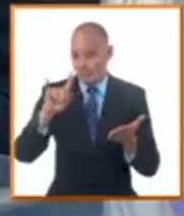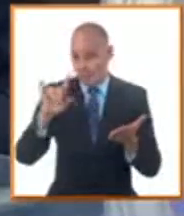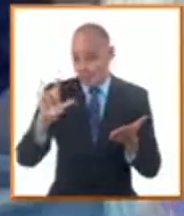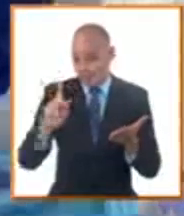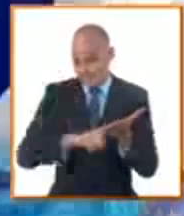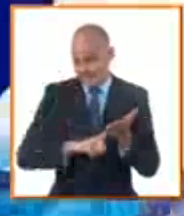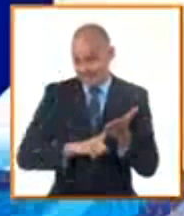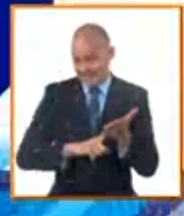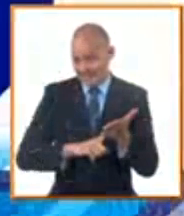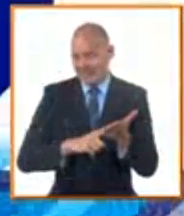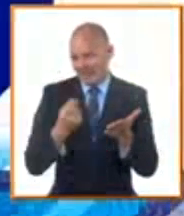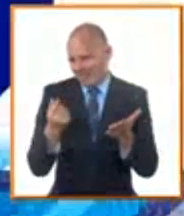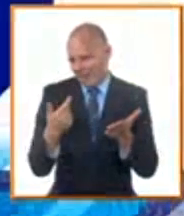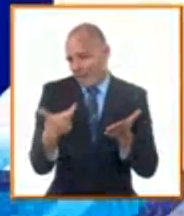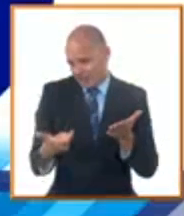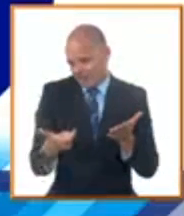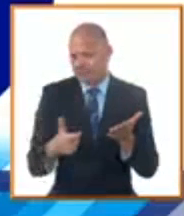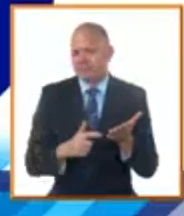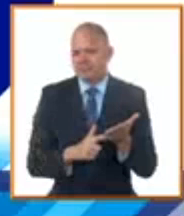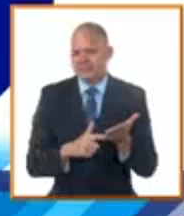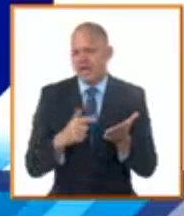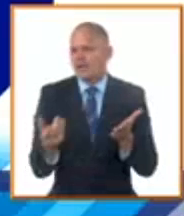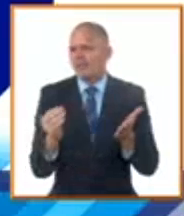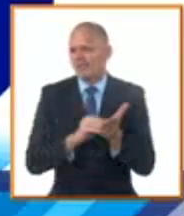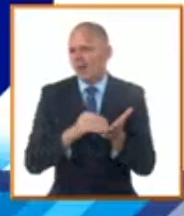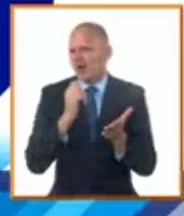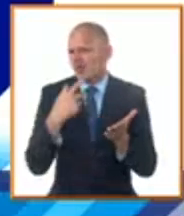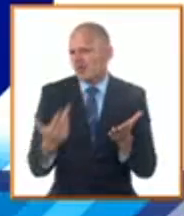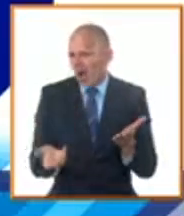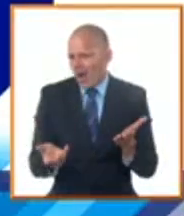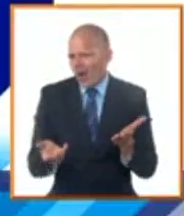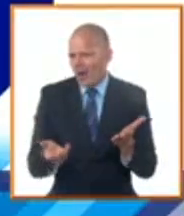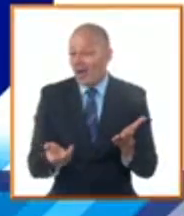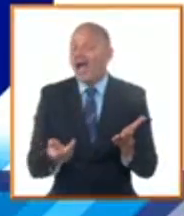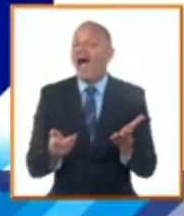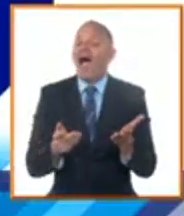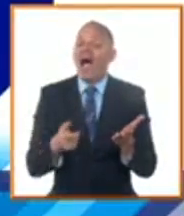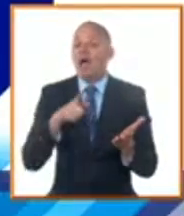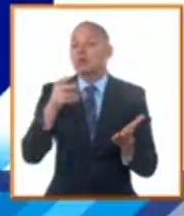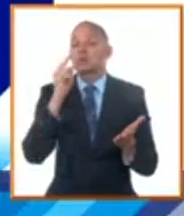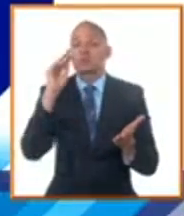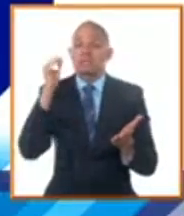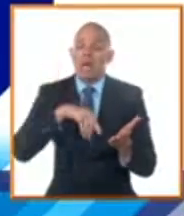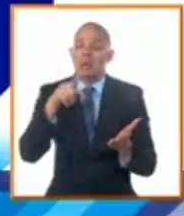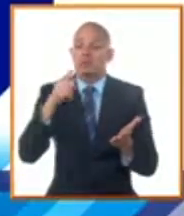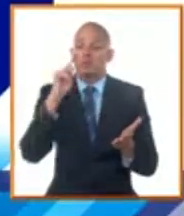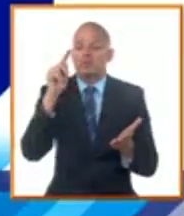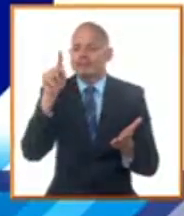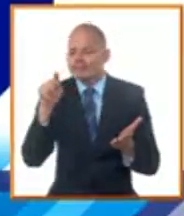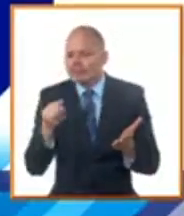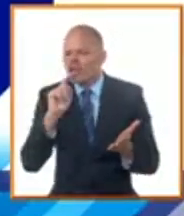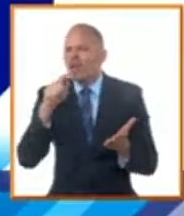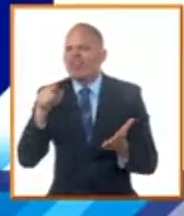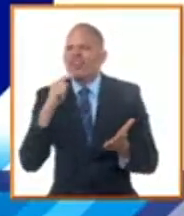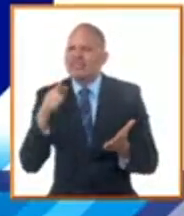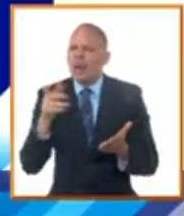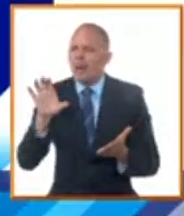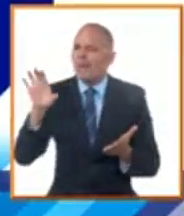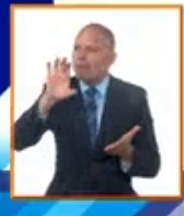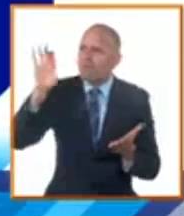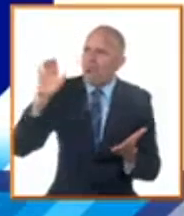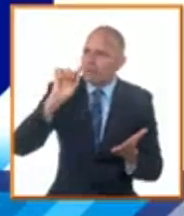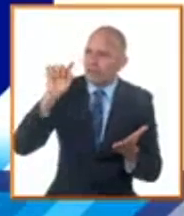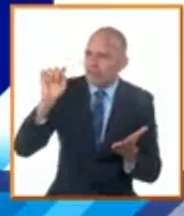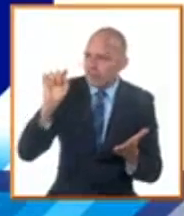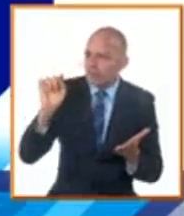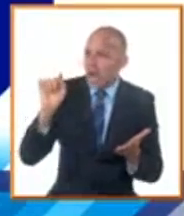formas. Una forma es a partir de mover dinero en la opción de recarga bolsa CUP desde los bancos hacia